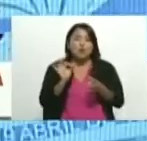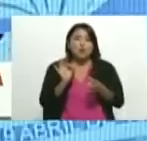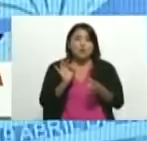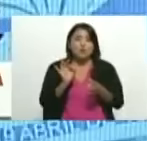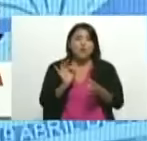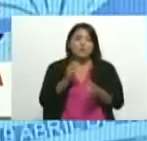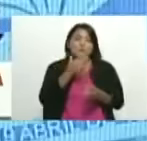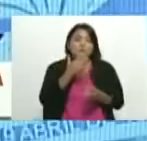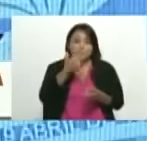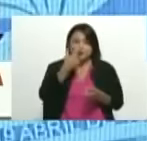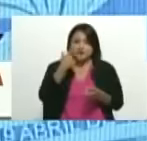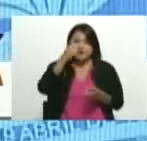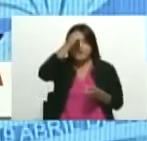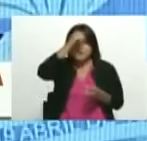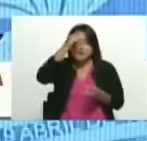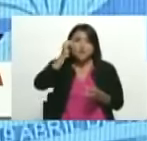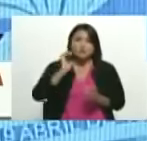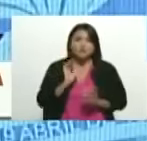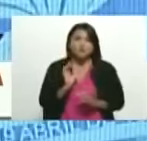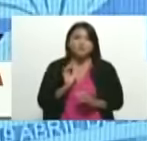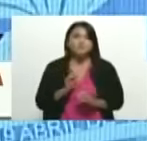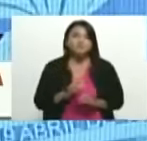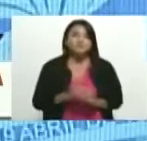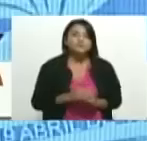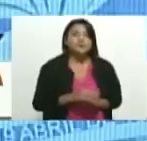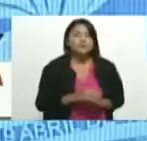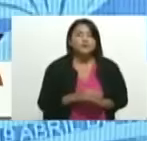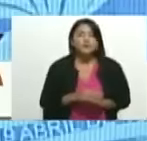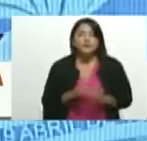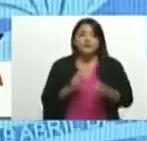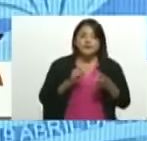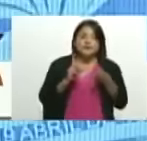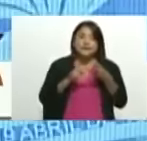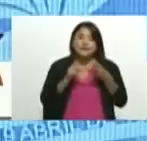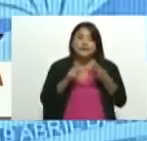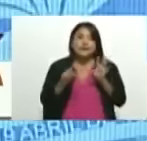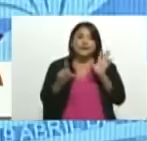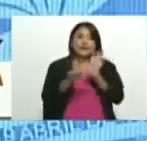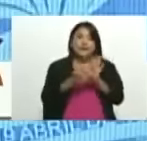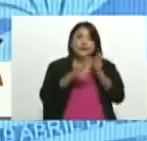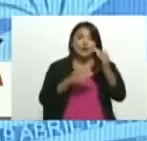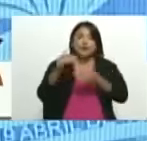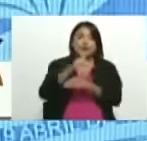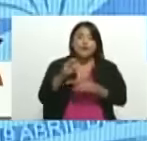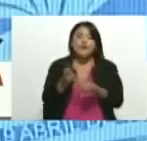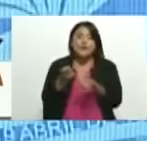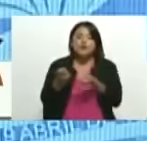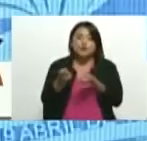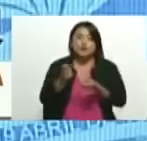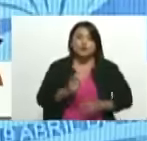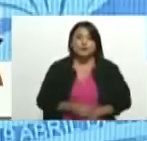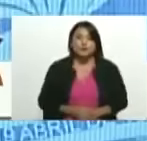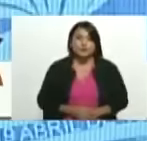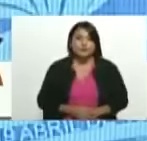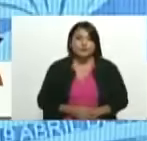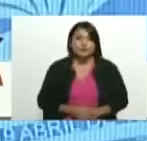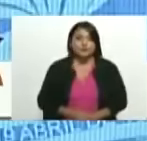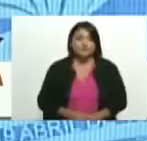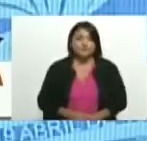que ocurrió el domingo, el Código Orgánico Procesal Penal y la Ley Orgánica de Contraloría.